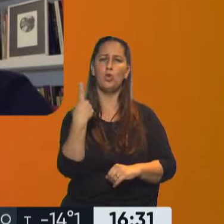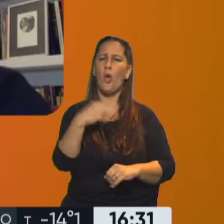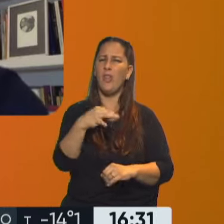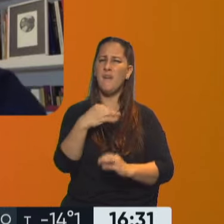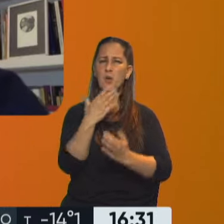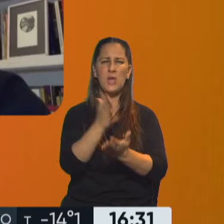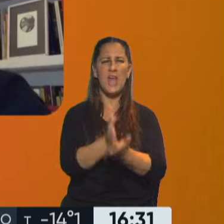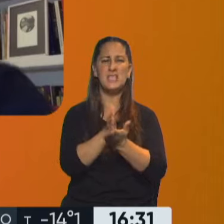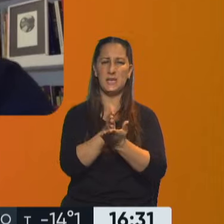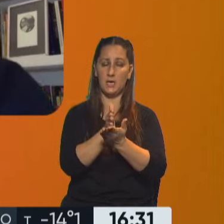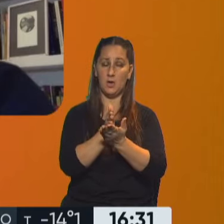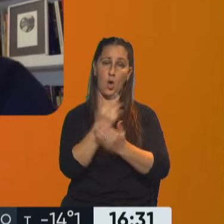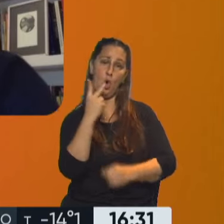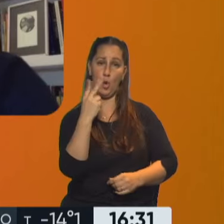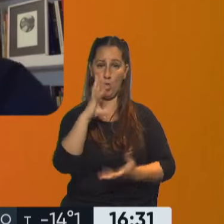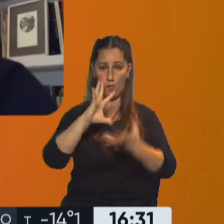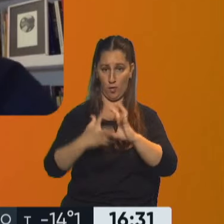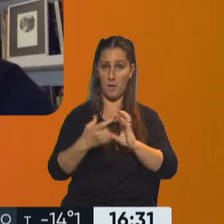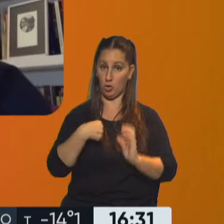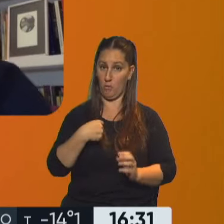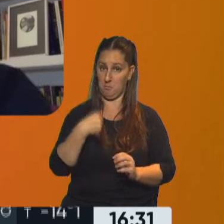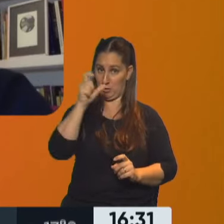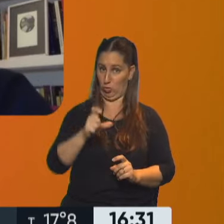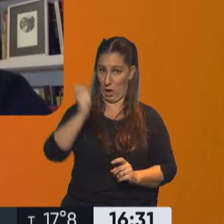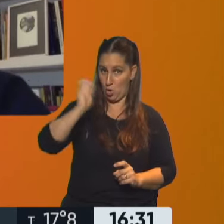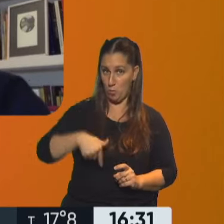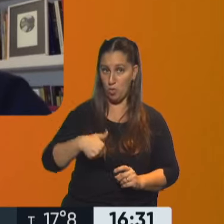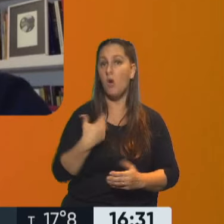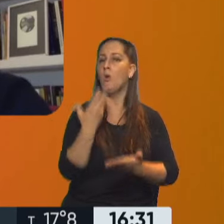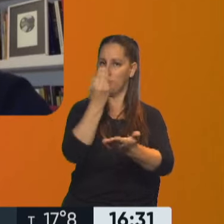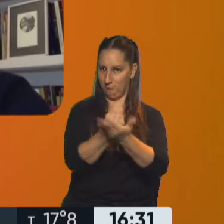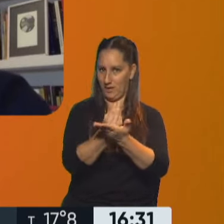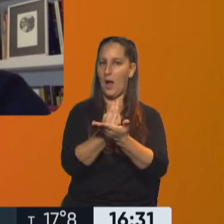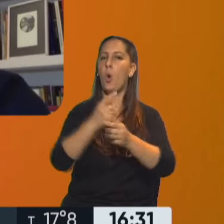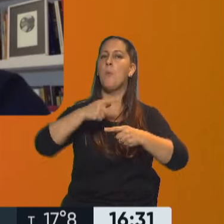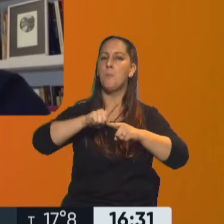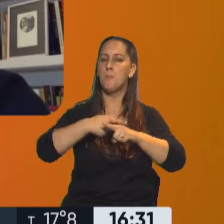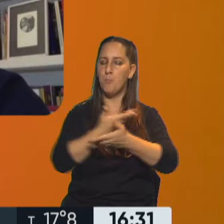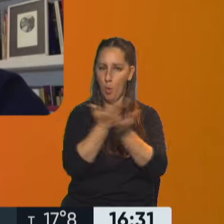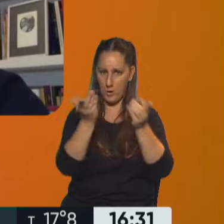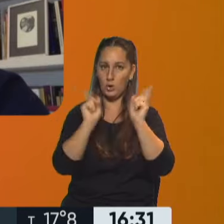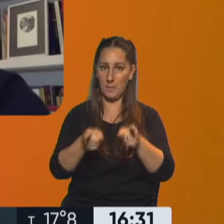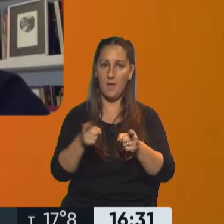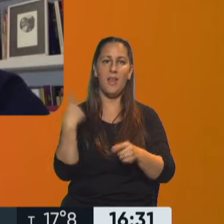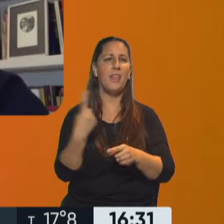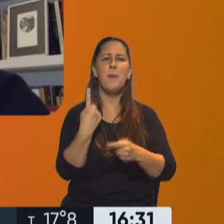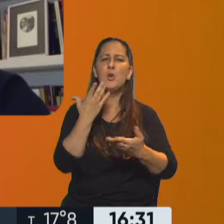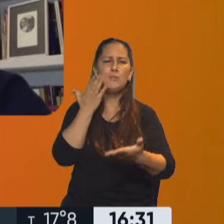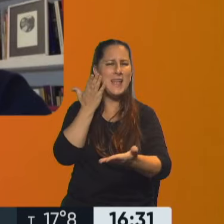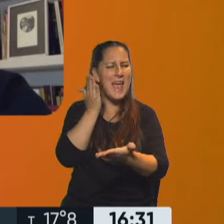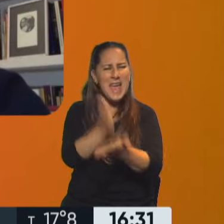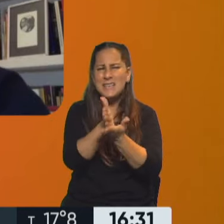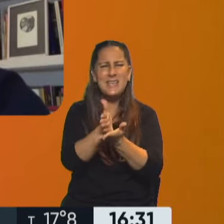los dos lados del mostrador, porque soy un ciudadano al mismo tiempo, aun cuando hoy ocupe una función pública, tenemos que exigir políticas